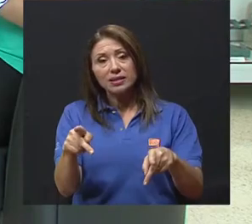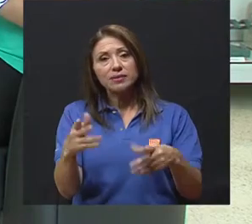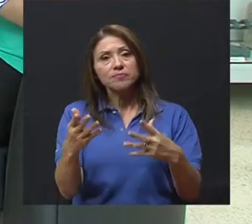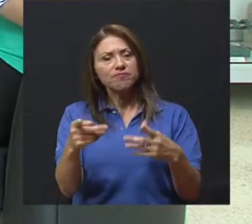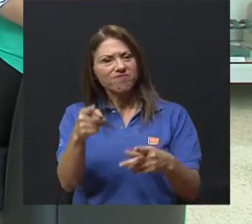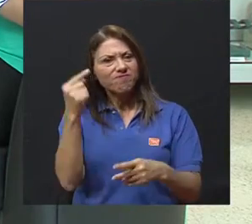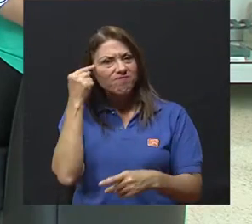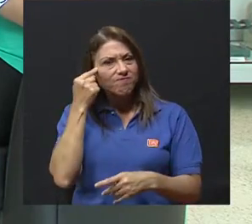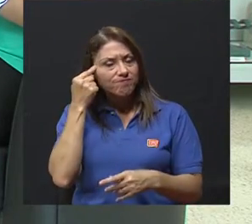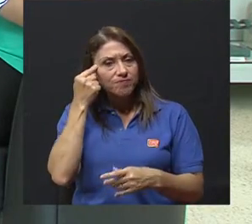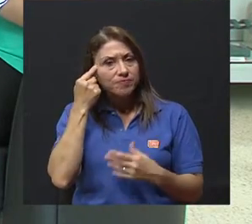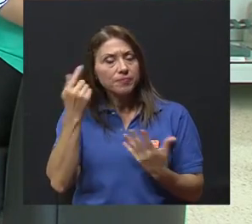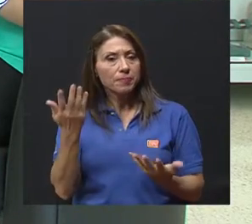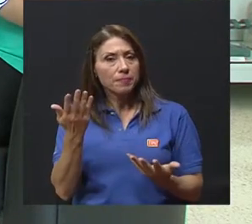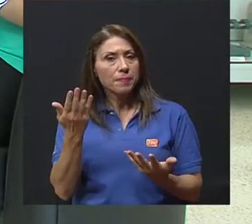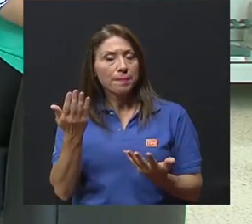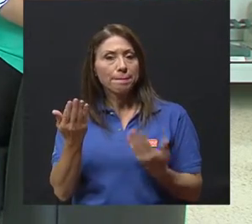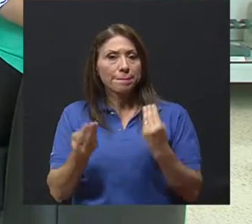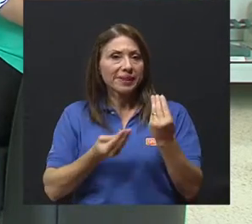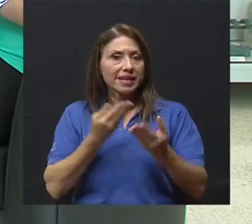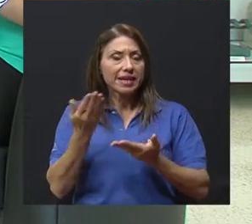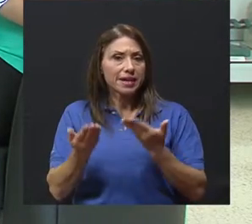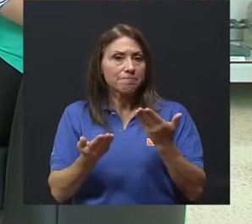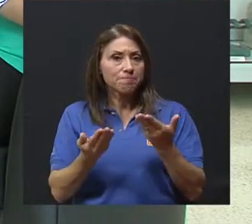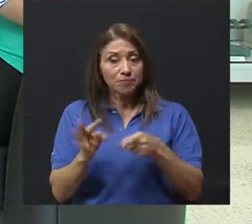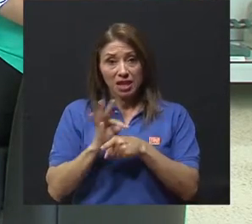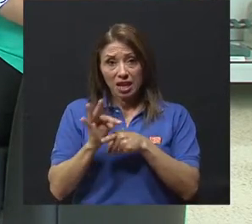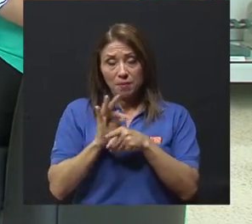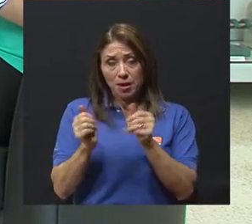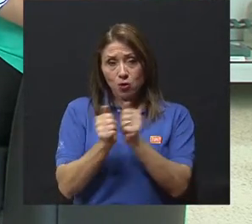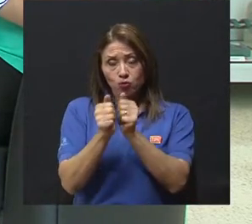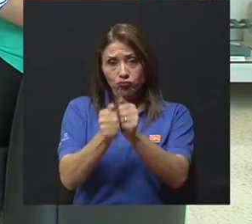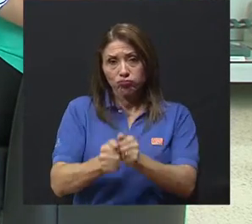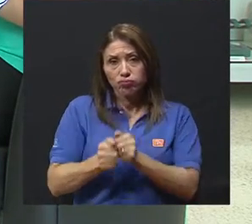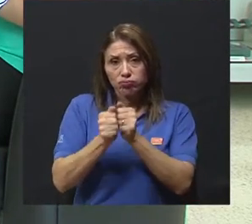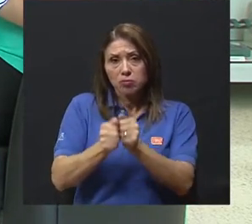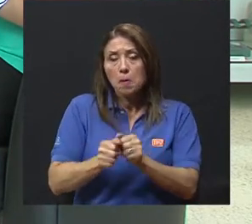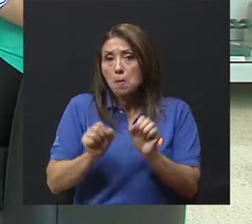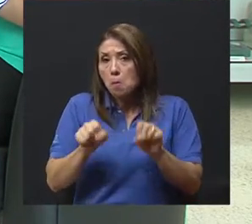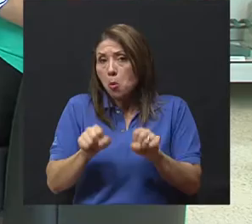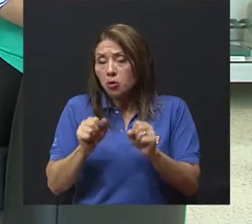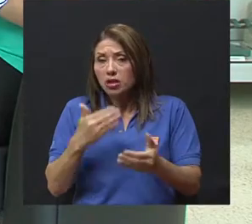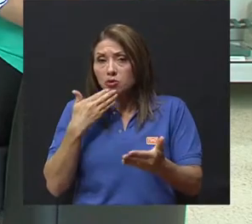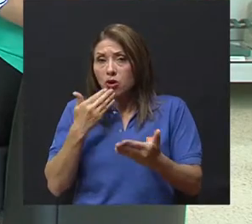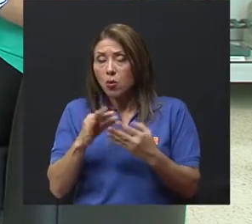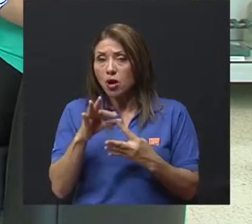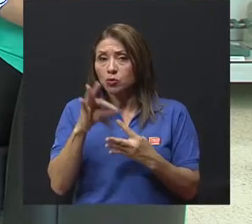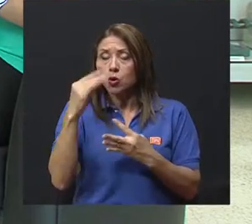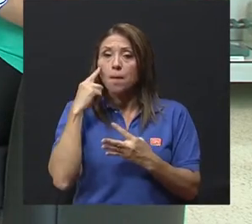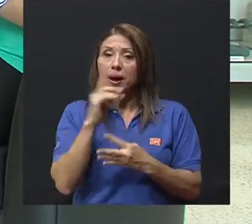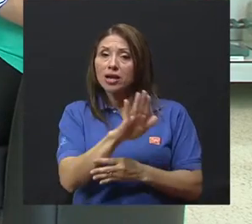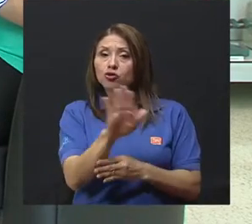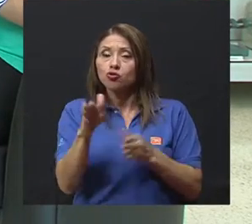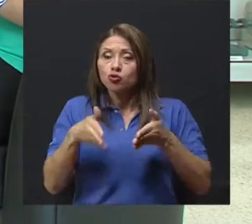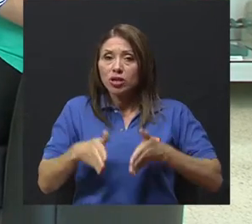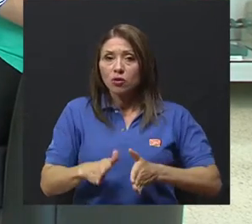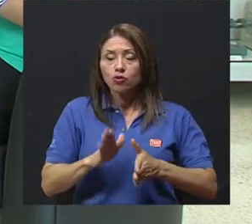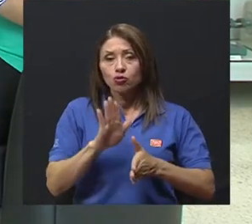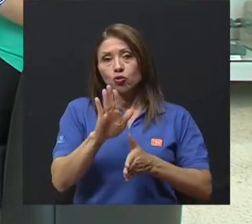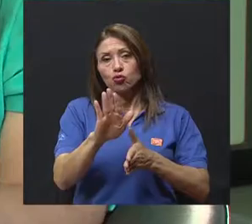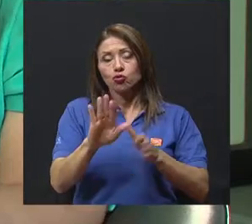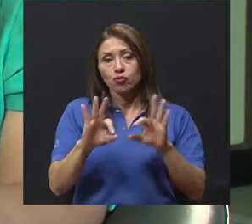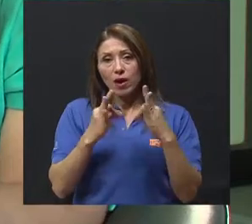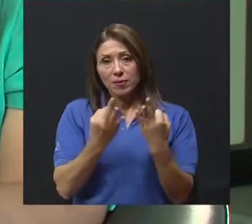hogares que estén pensando de que efectivamente para que no terapia podría ser una buena opción para sus hijos o para sus